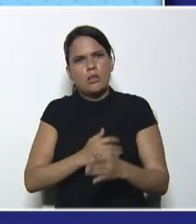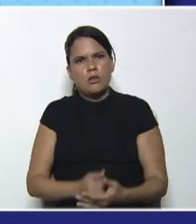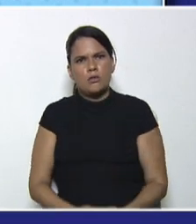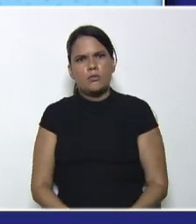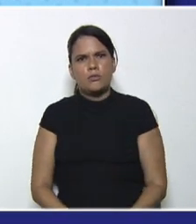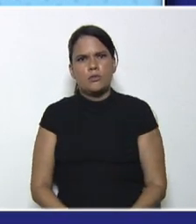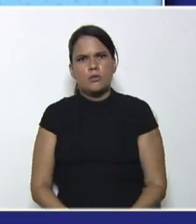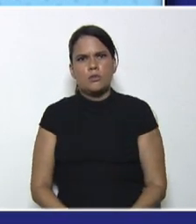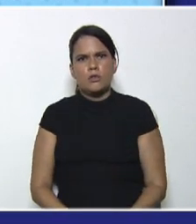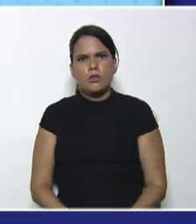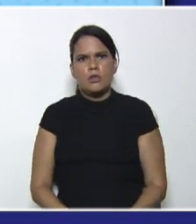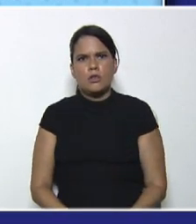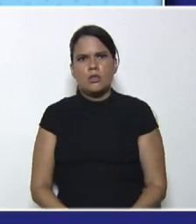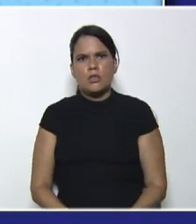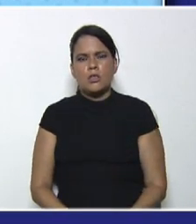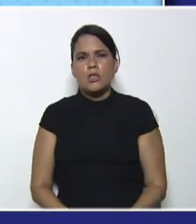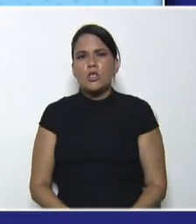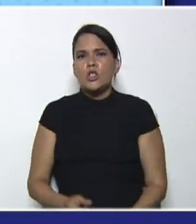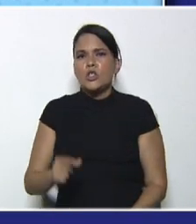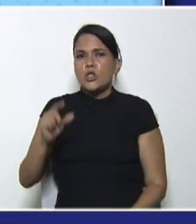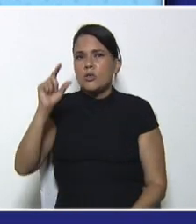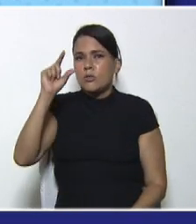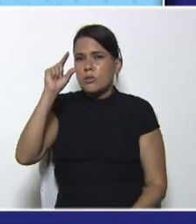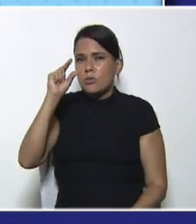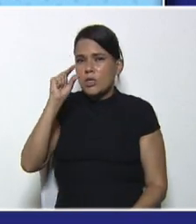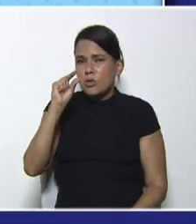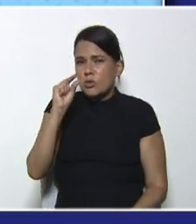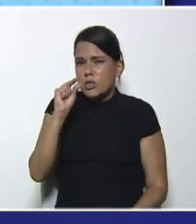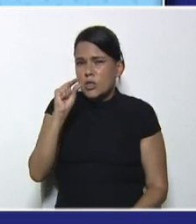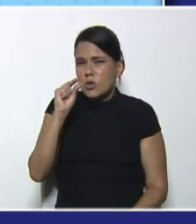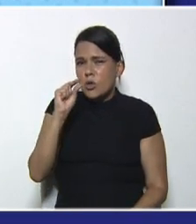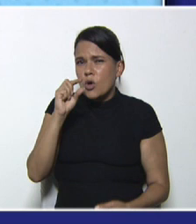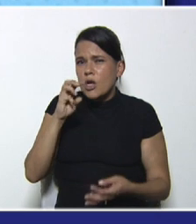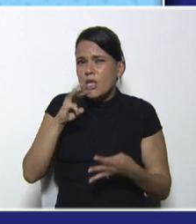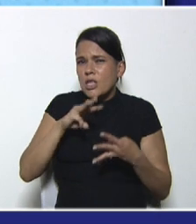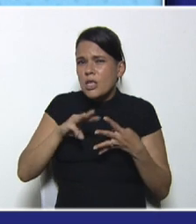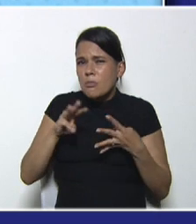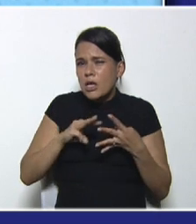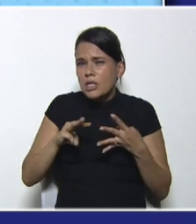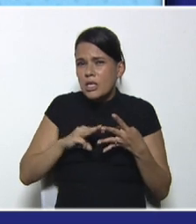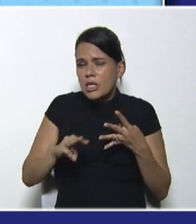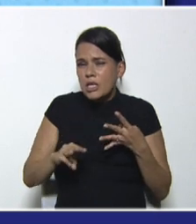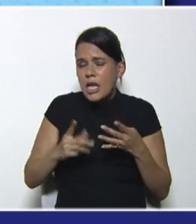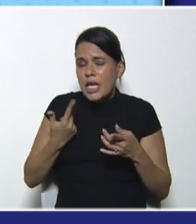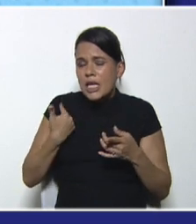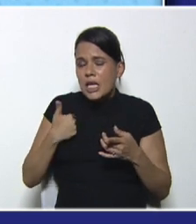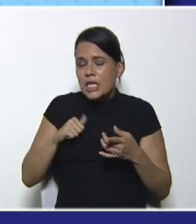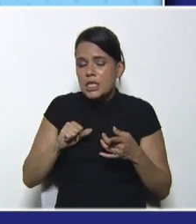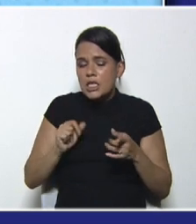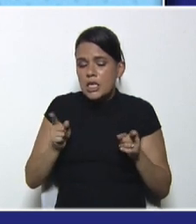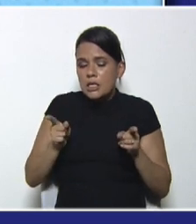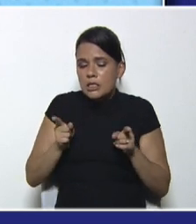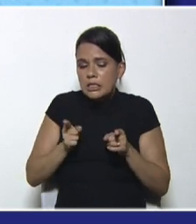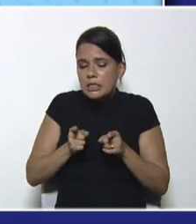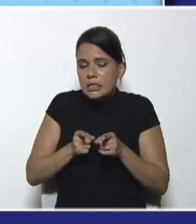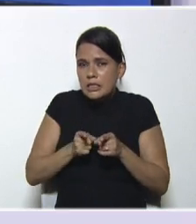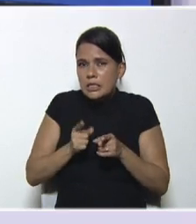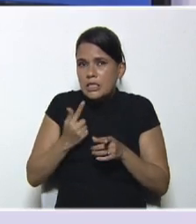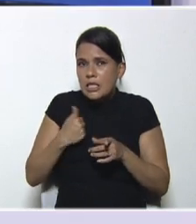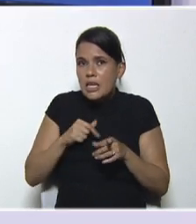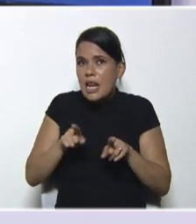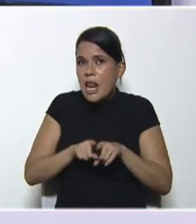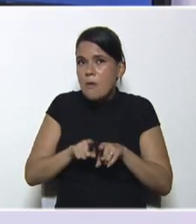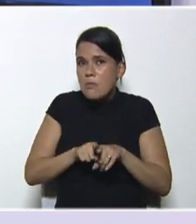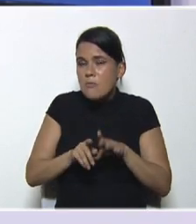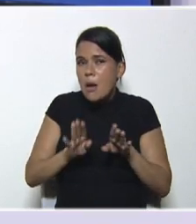Las partículas son fragmentos muy reducidos de materia que posee a sus diminutas dimensiones, mantienen intactas las propiedades